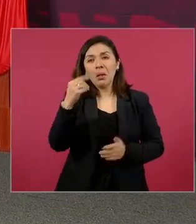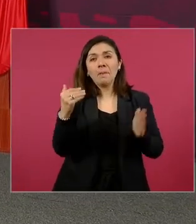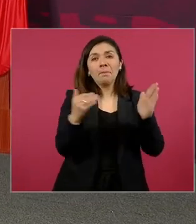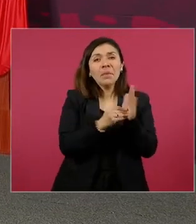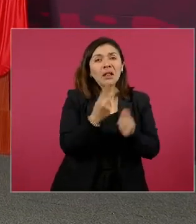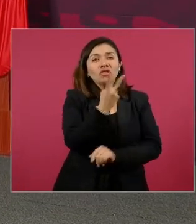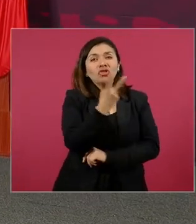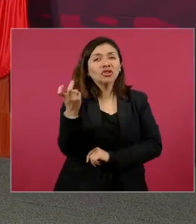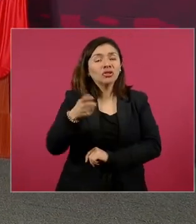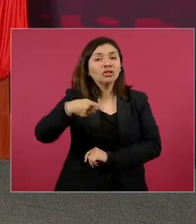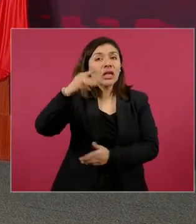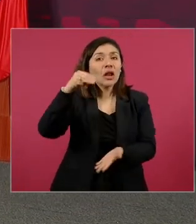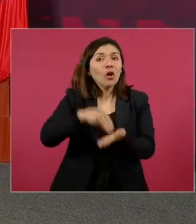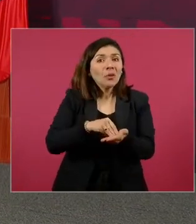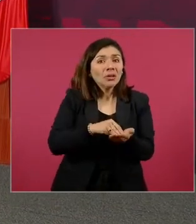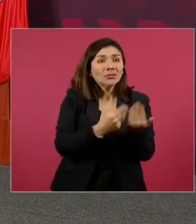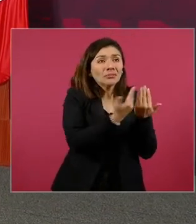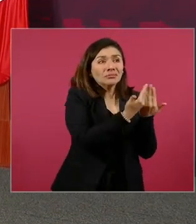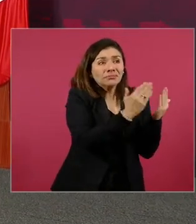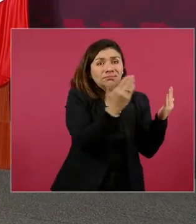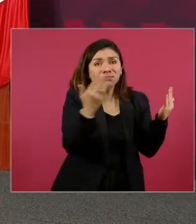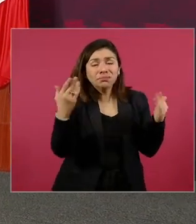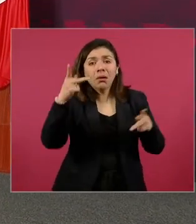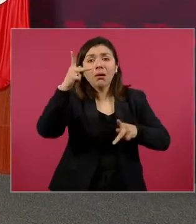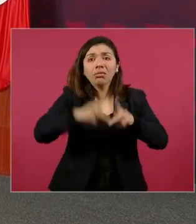1.200 kilómetros